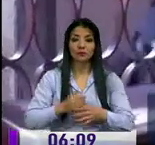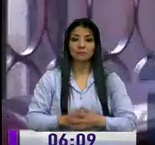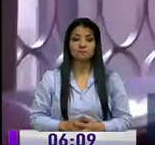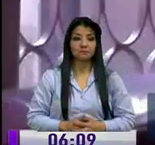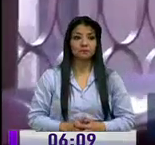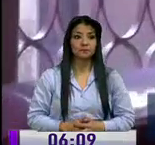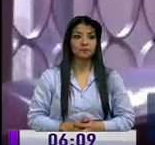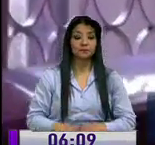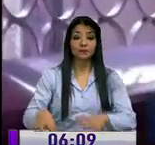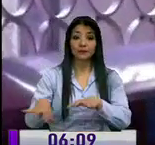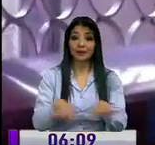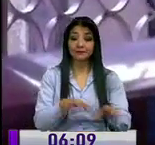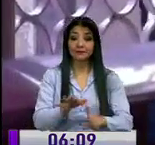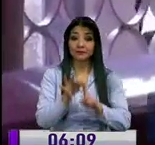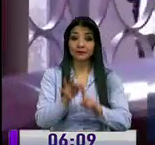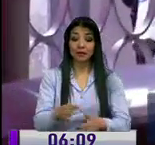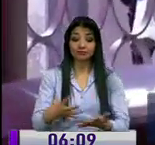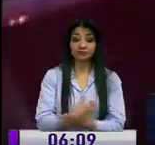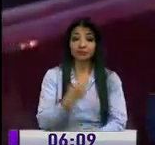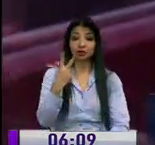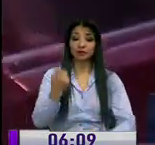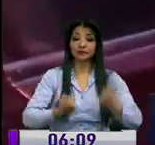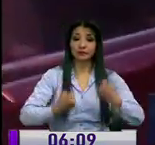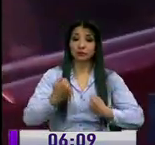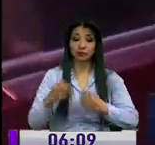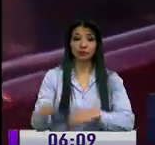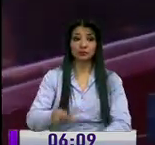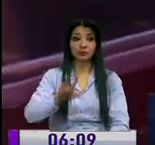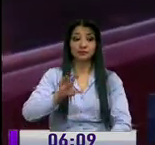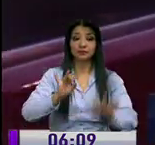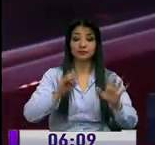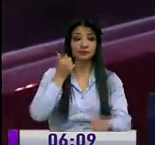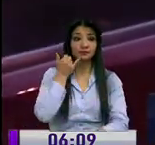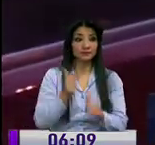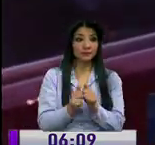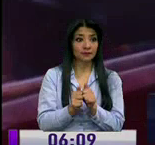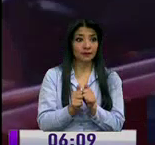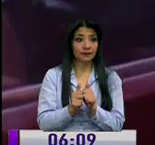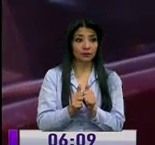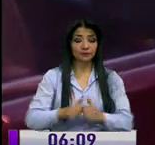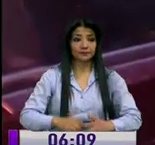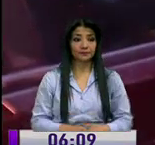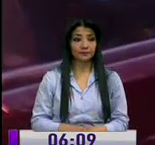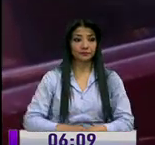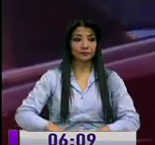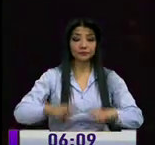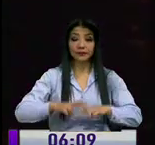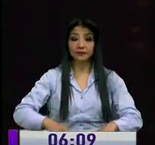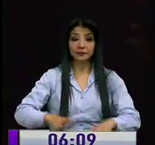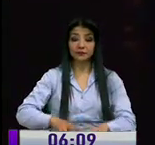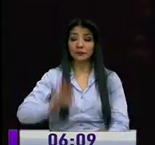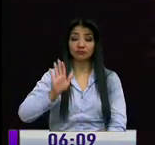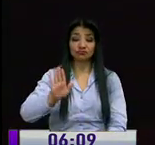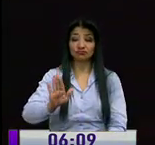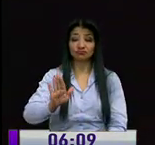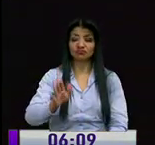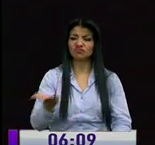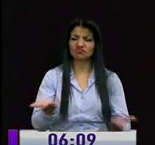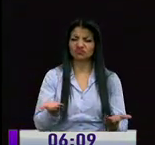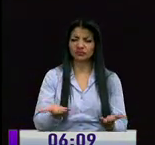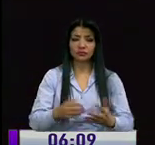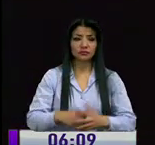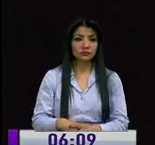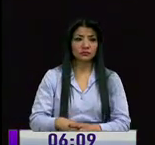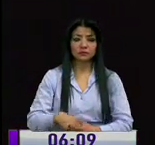la policía decomisó 2 vehículos, 37 teléfonos celulares. Las investigaciones de este operativo, donde se dedicaba a